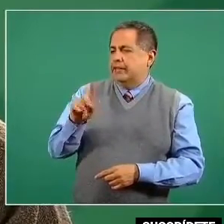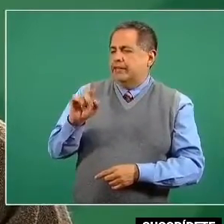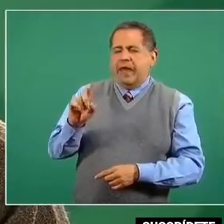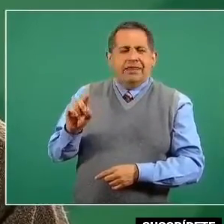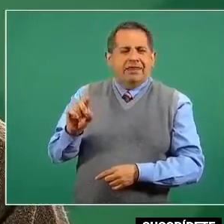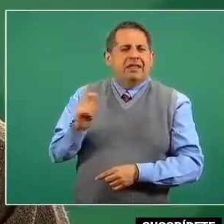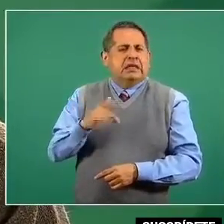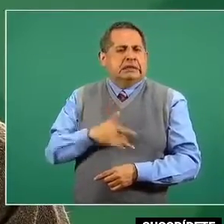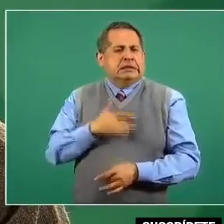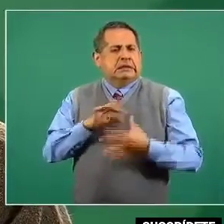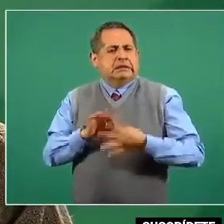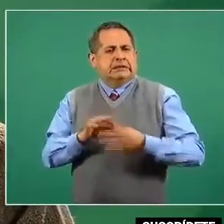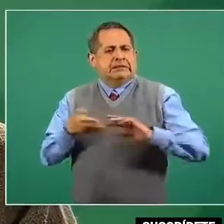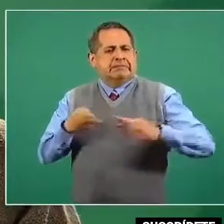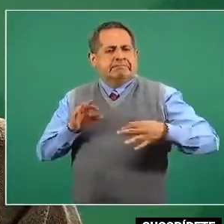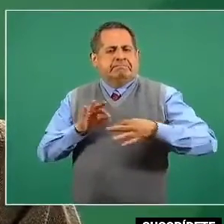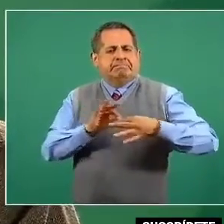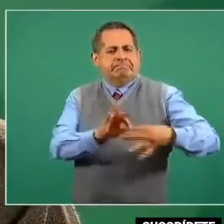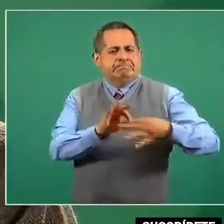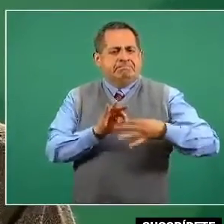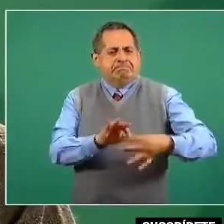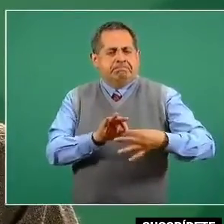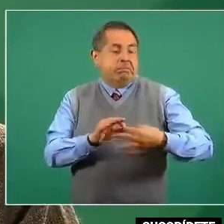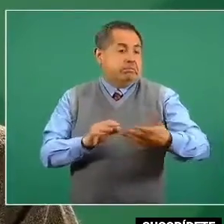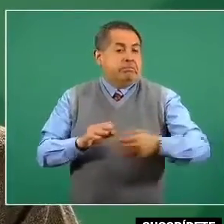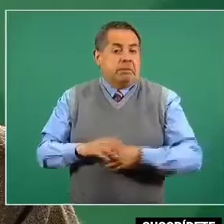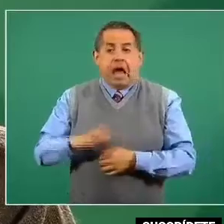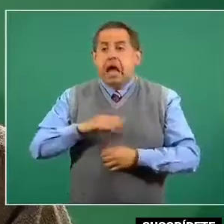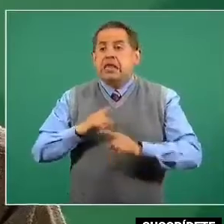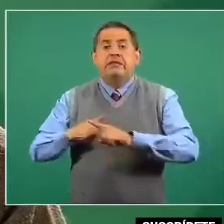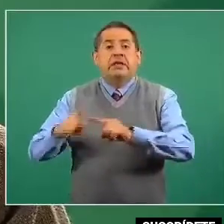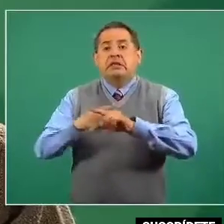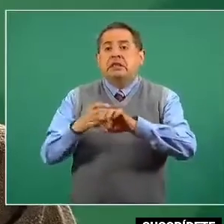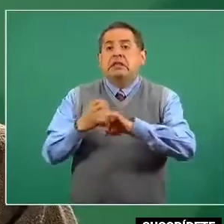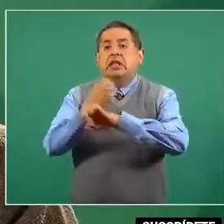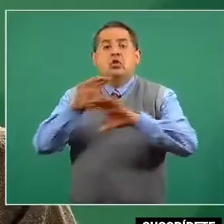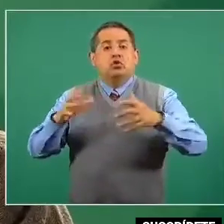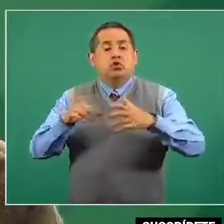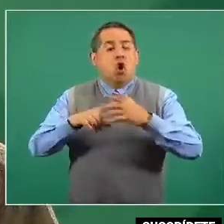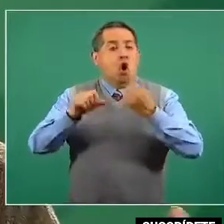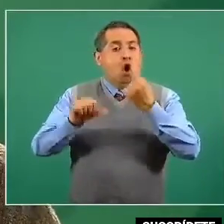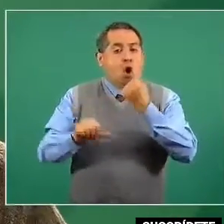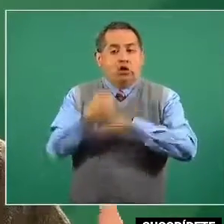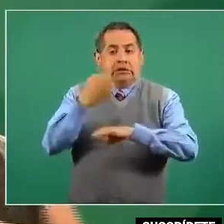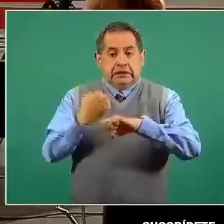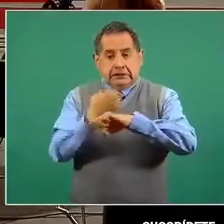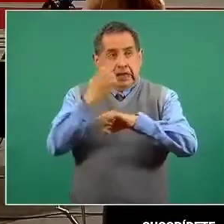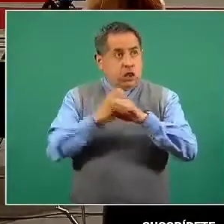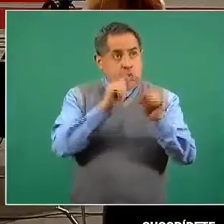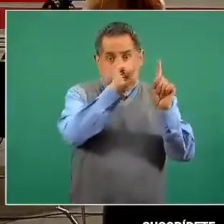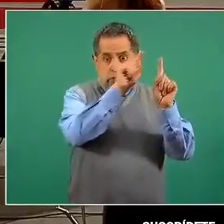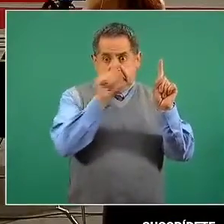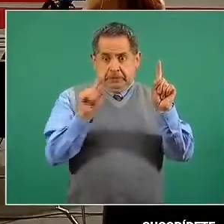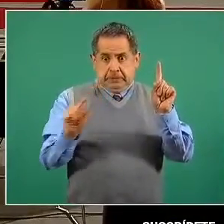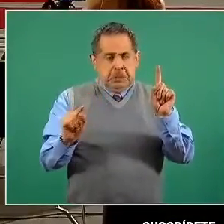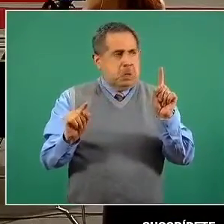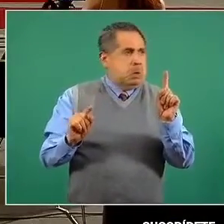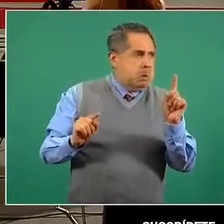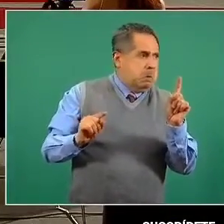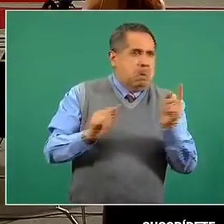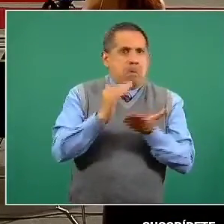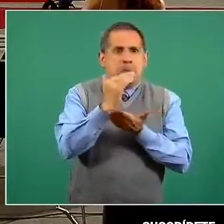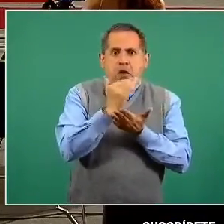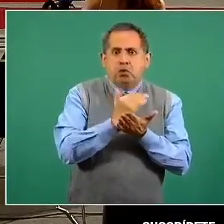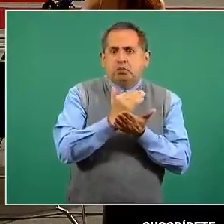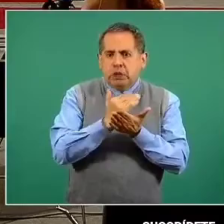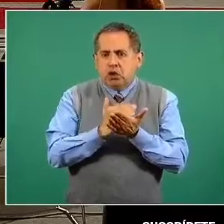tenemos ahora el ejemplo, hay diversas entidades federativas, 11 en concreto, que tienen menor intensidad